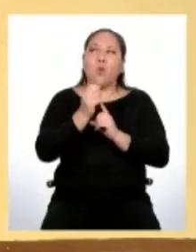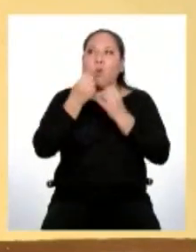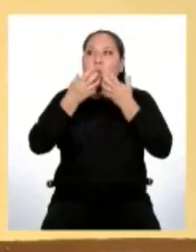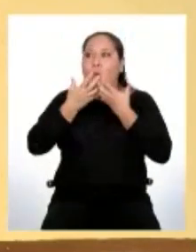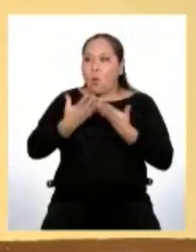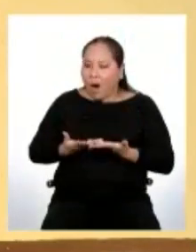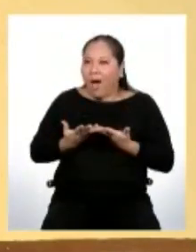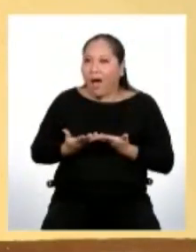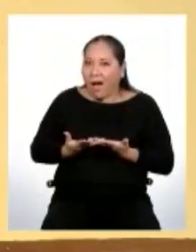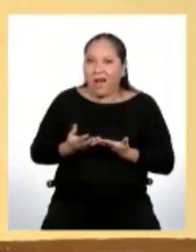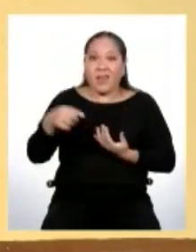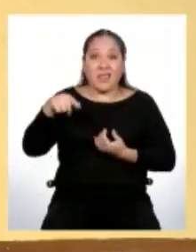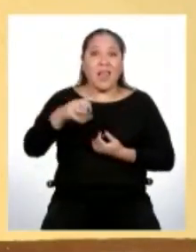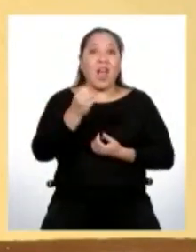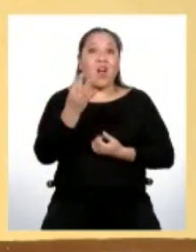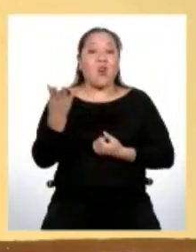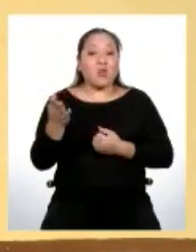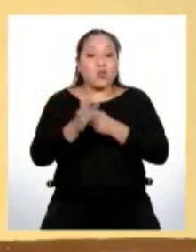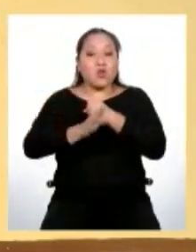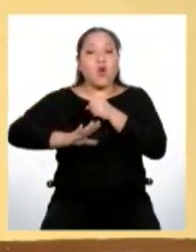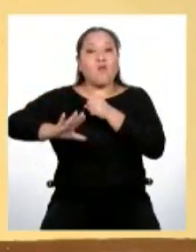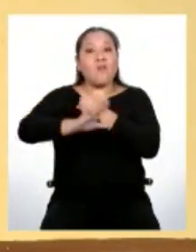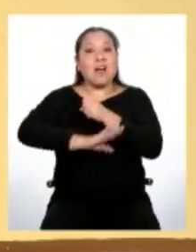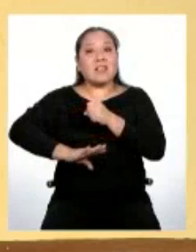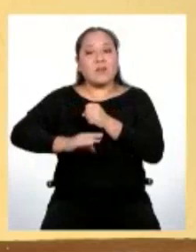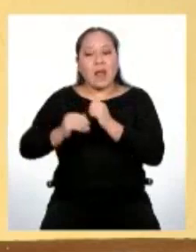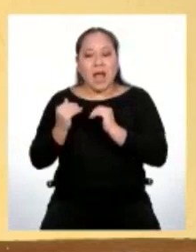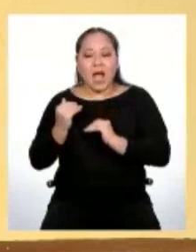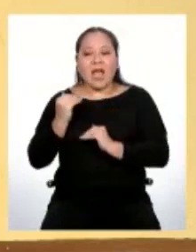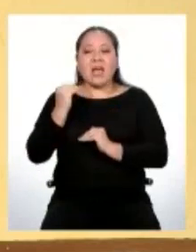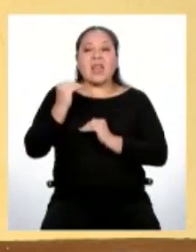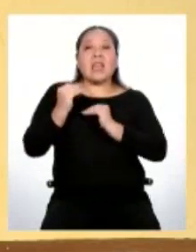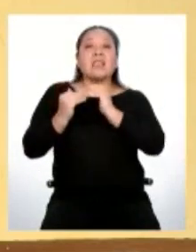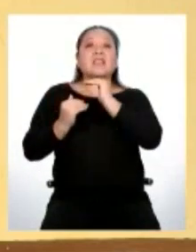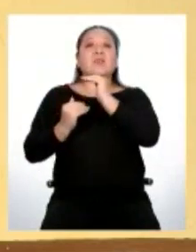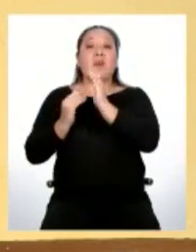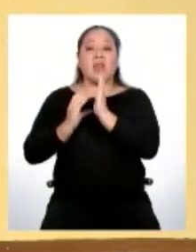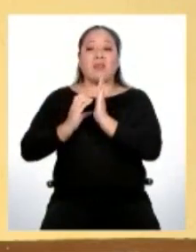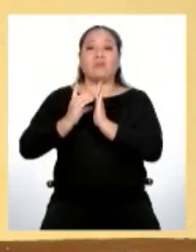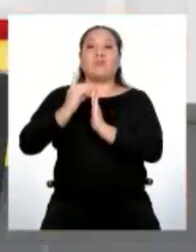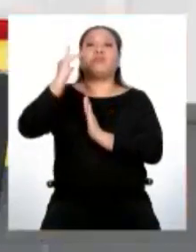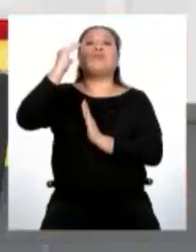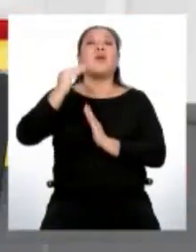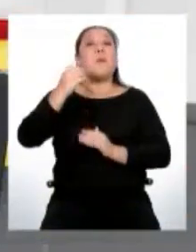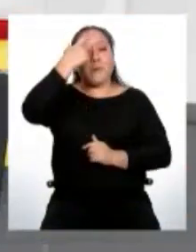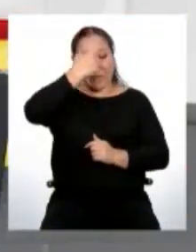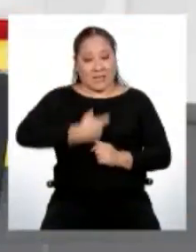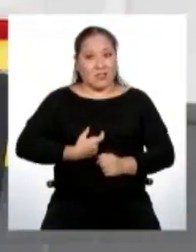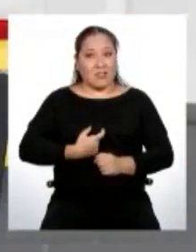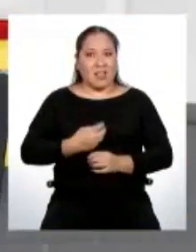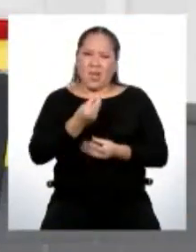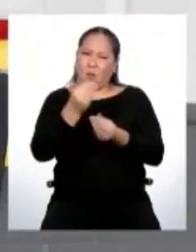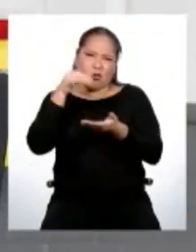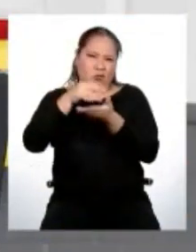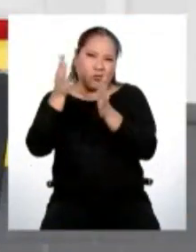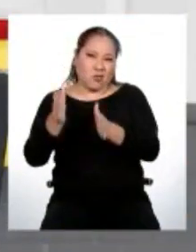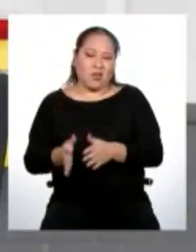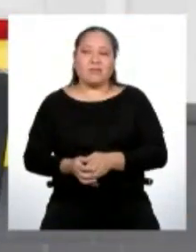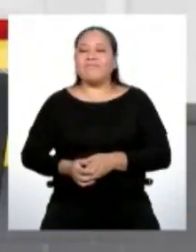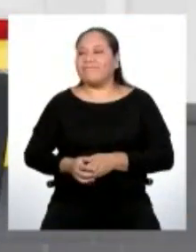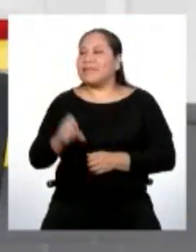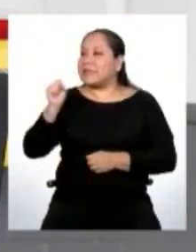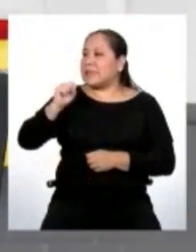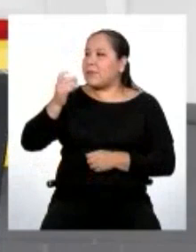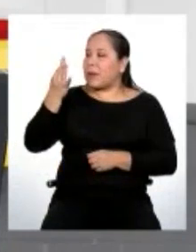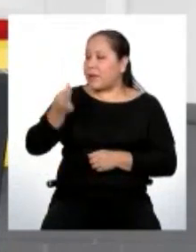algunos casos han sentado las bases para el crecimiento personal de muchos estudiantes. Es verdad. El arte puede educar